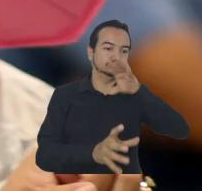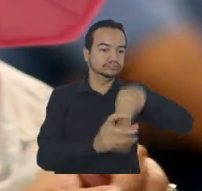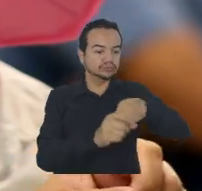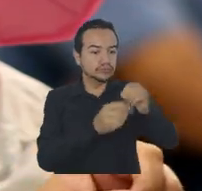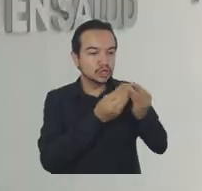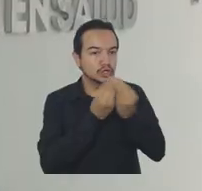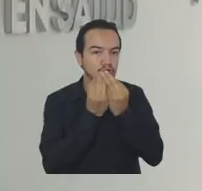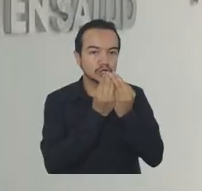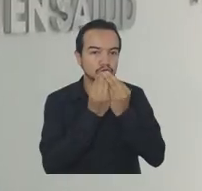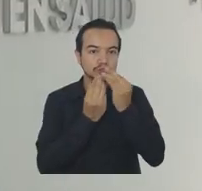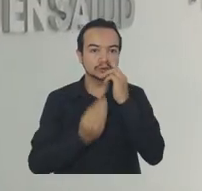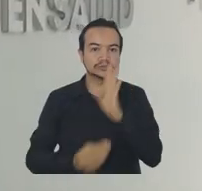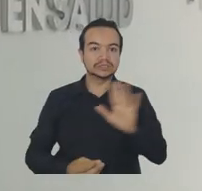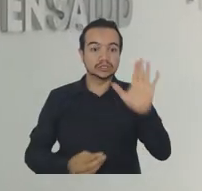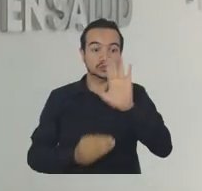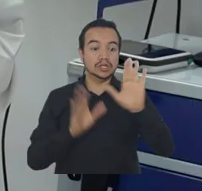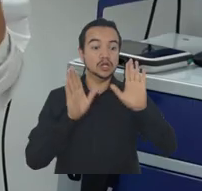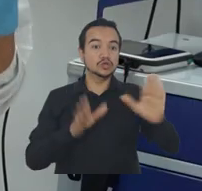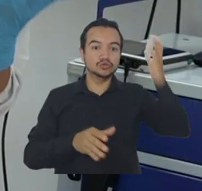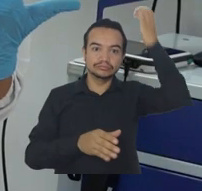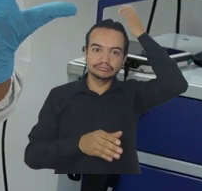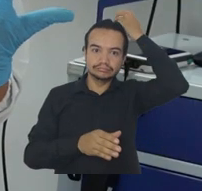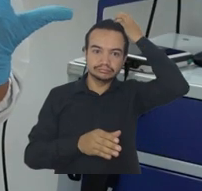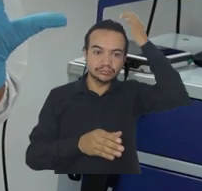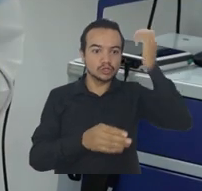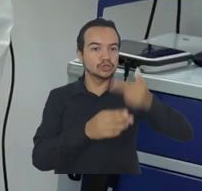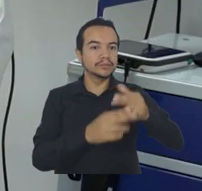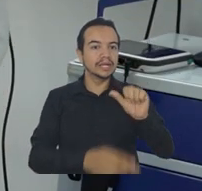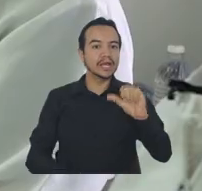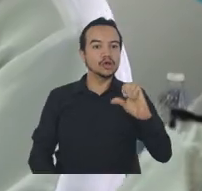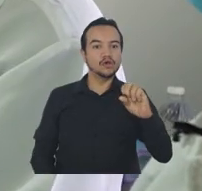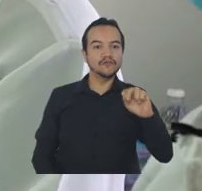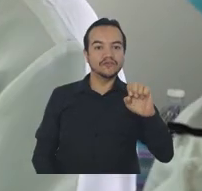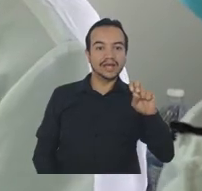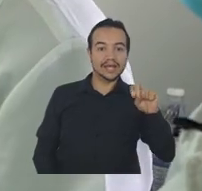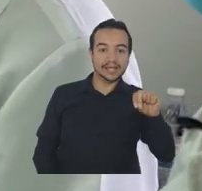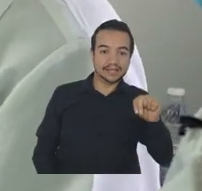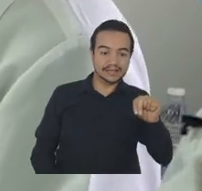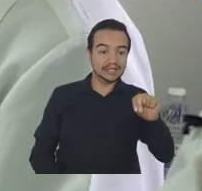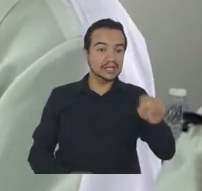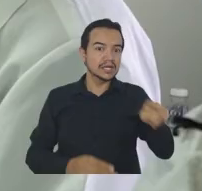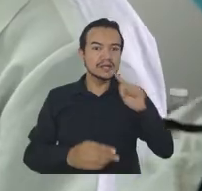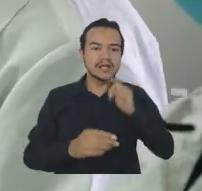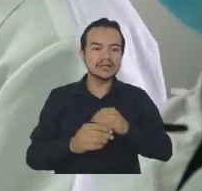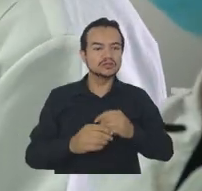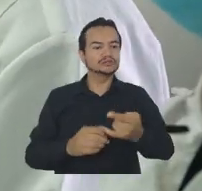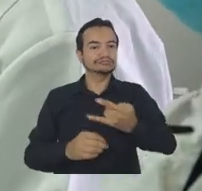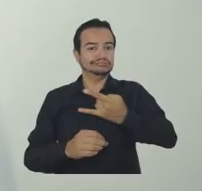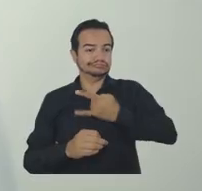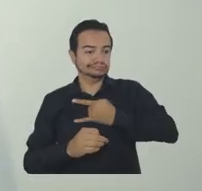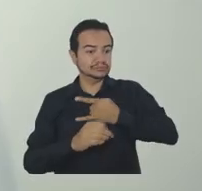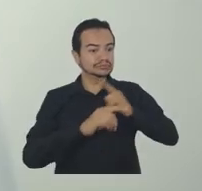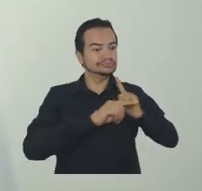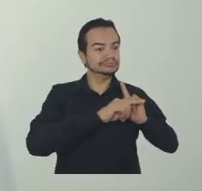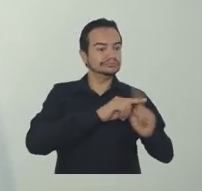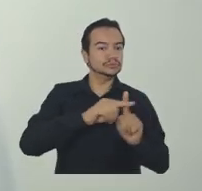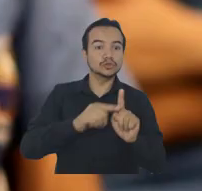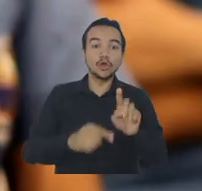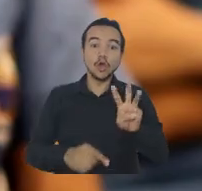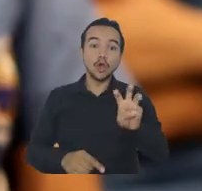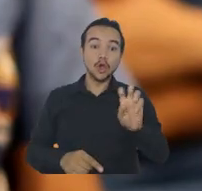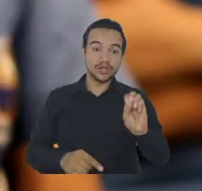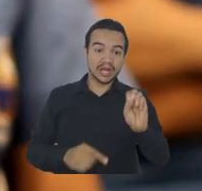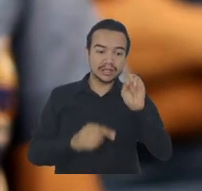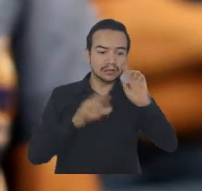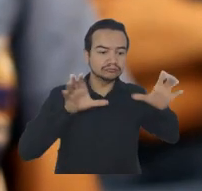Nacional de ACOFAEN en Bogotá, donde representantes de 80 universidades del país afiliadas se reunieron para evaluar el desempeño